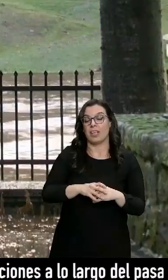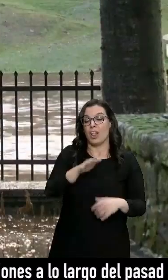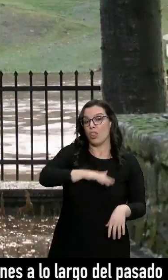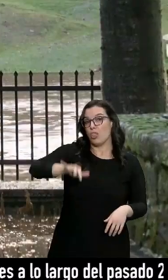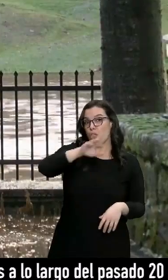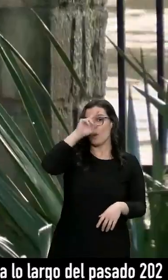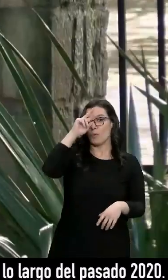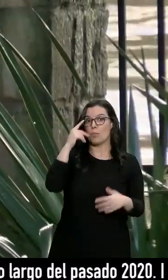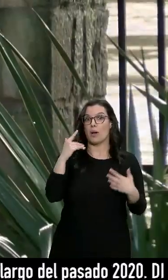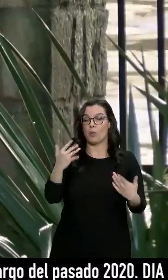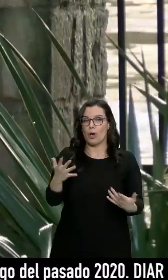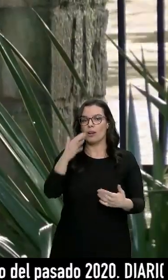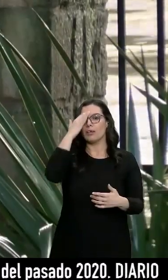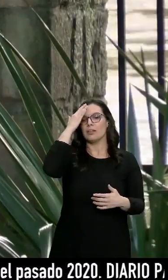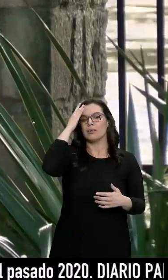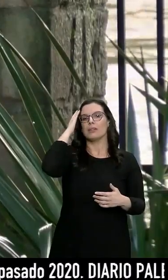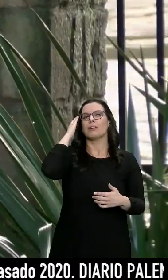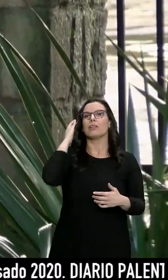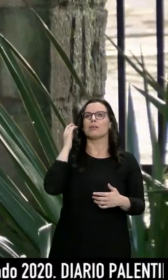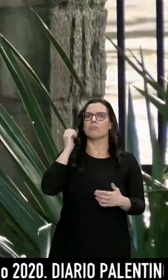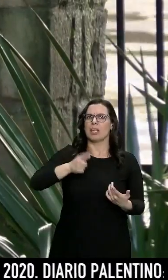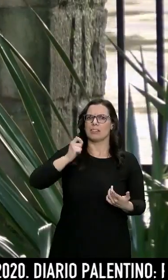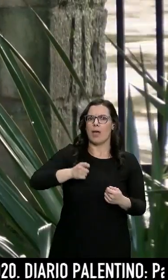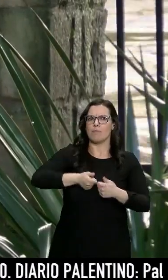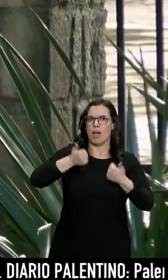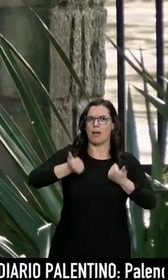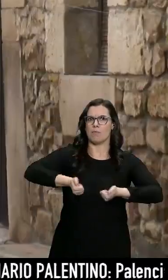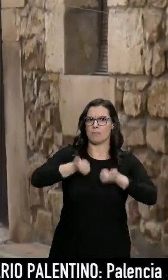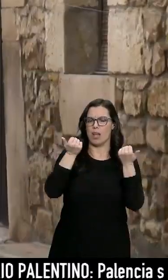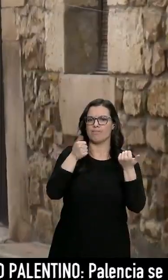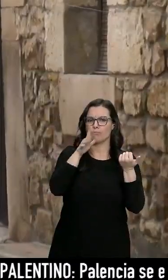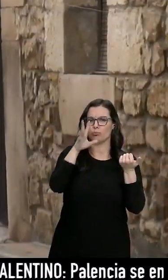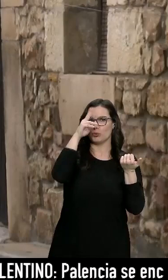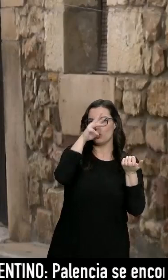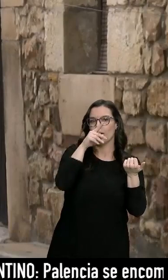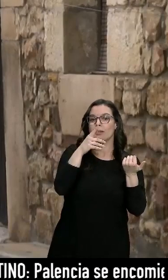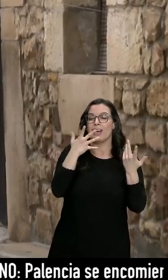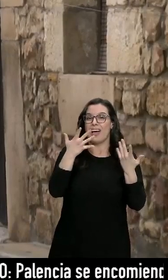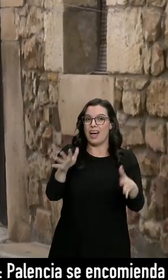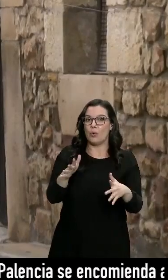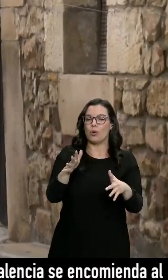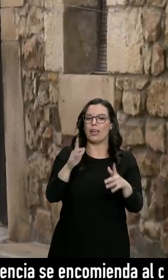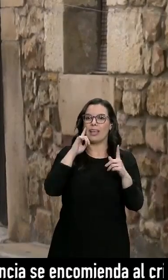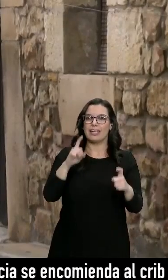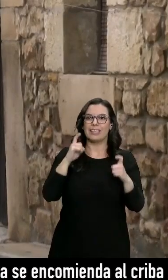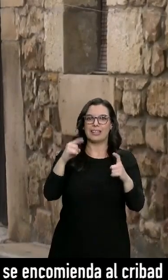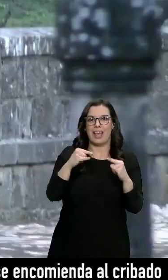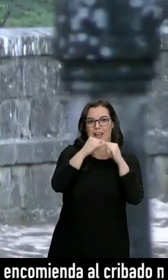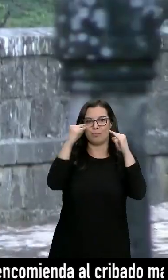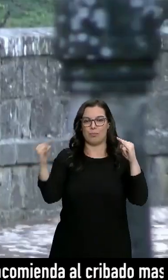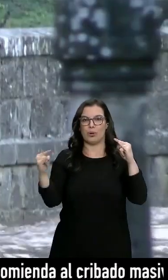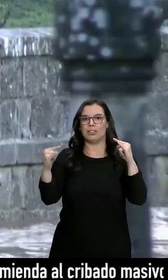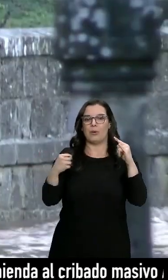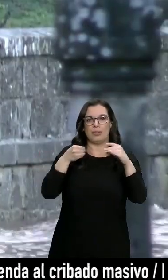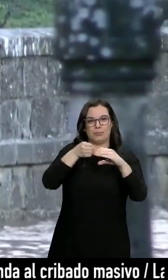es que estas riadas que derivan del deshielo son cada vez más frecuentes. Y aunque las labores para evitar la obstrucción del puente son constantes tanto